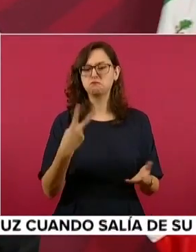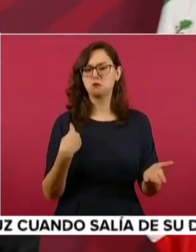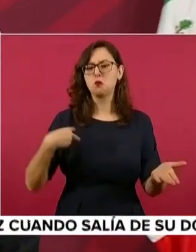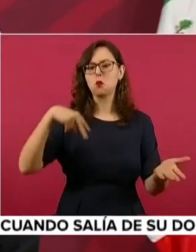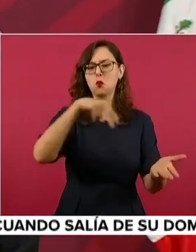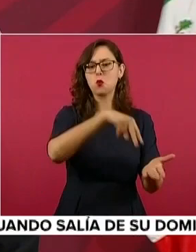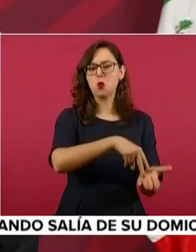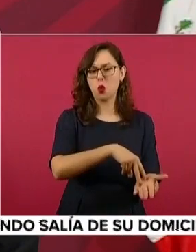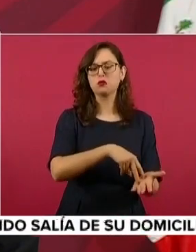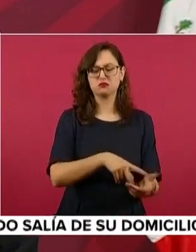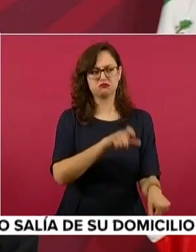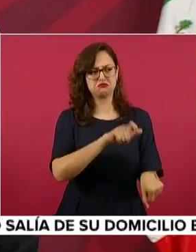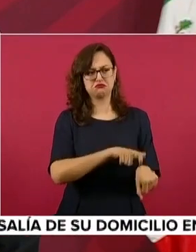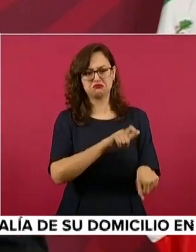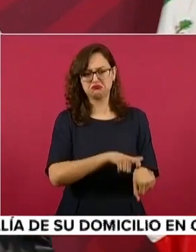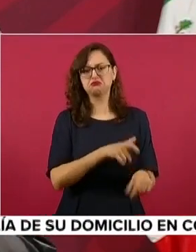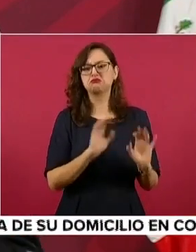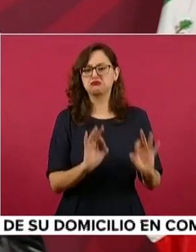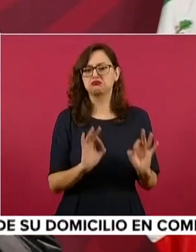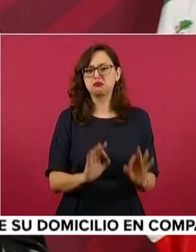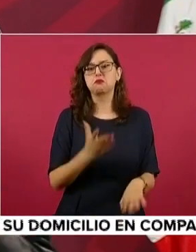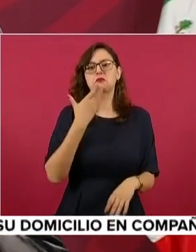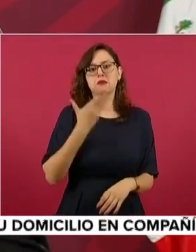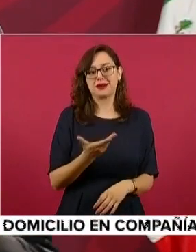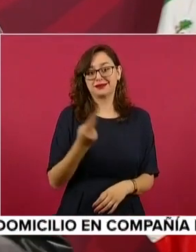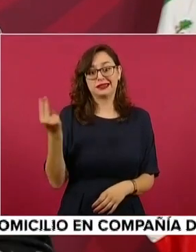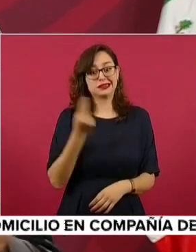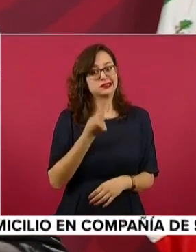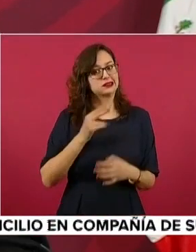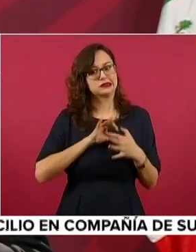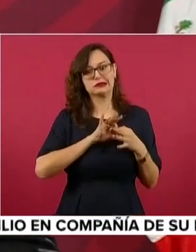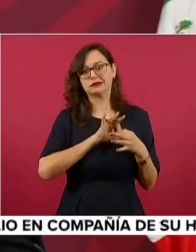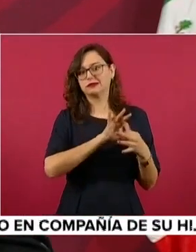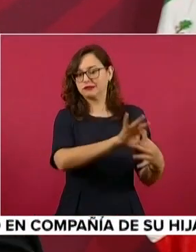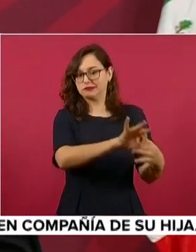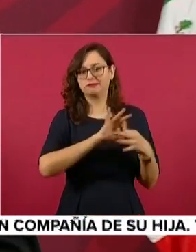momento, porque nos necesitamos.